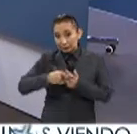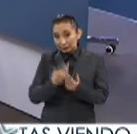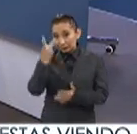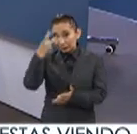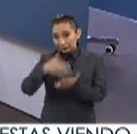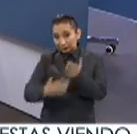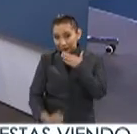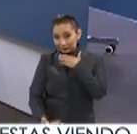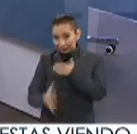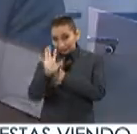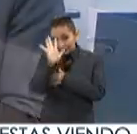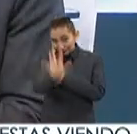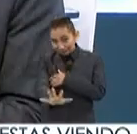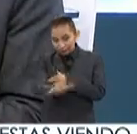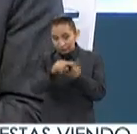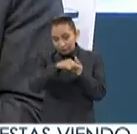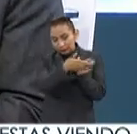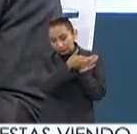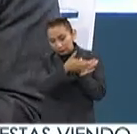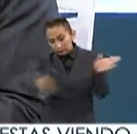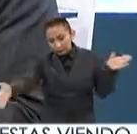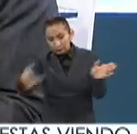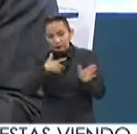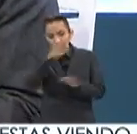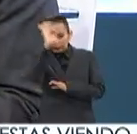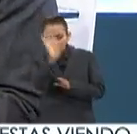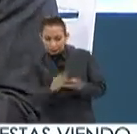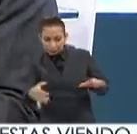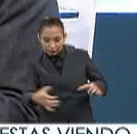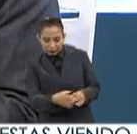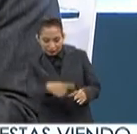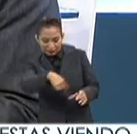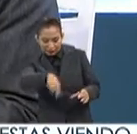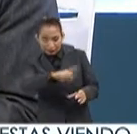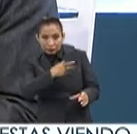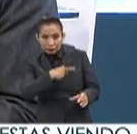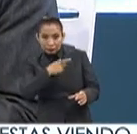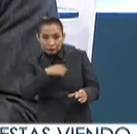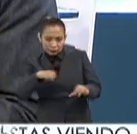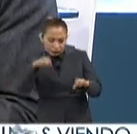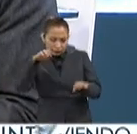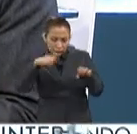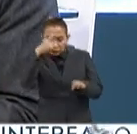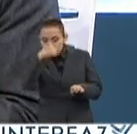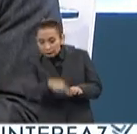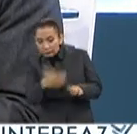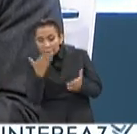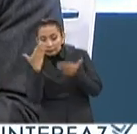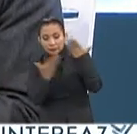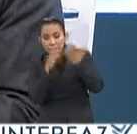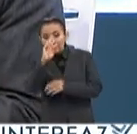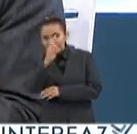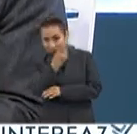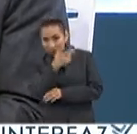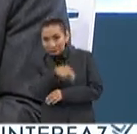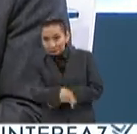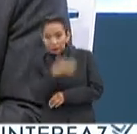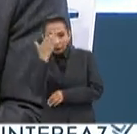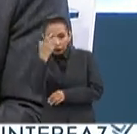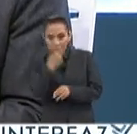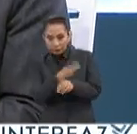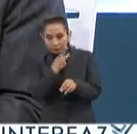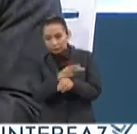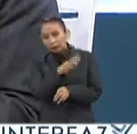en 2005, el porcentaje de personas en edad para hacer estudios universitarios o estudios